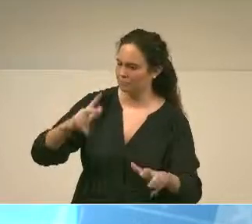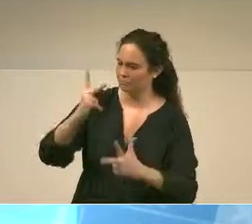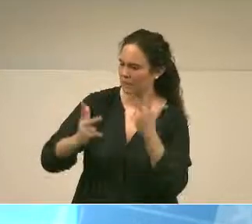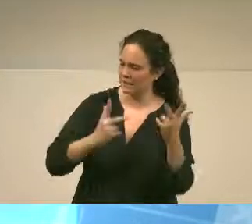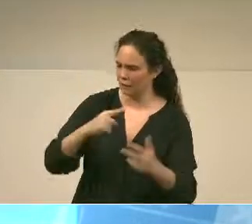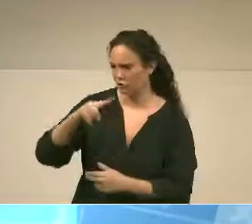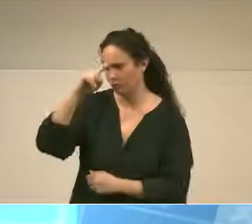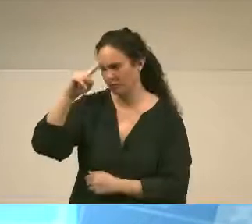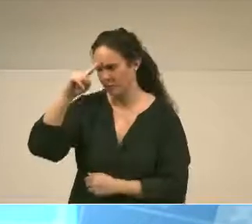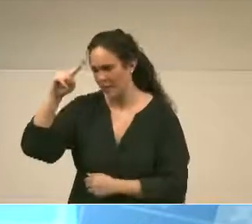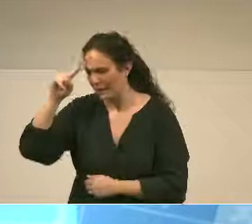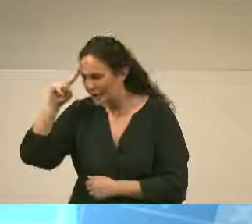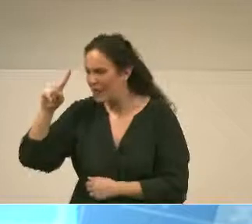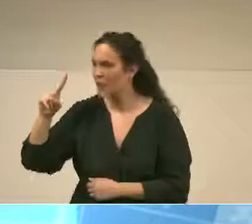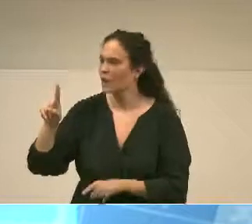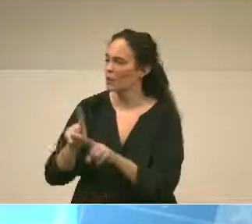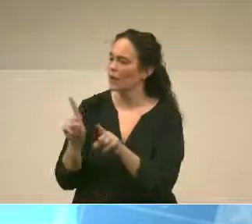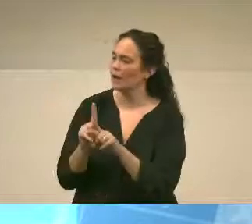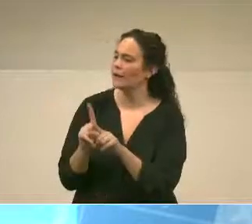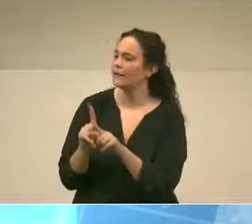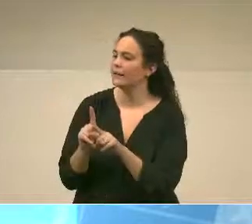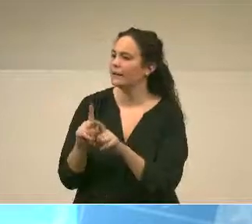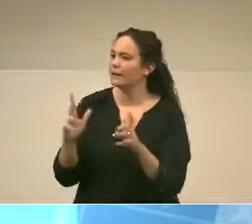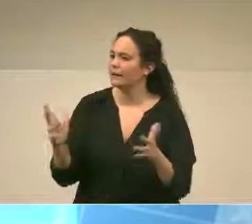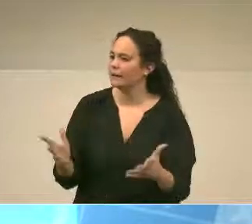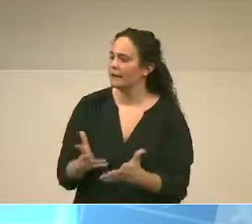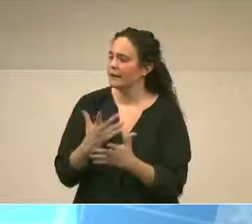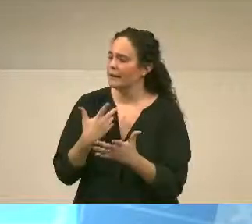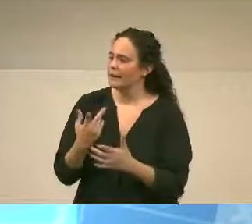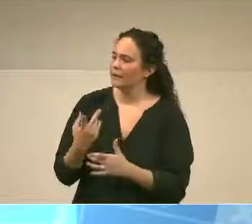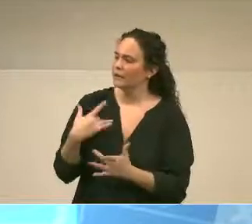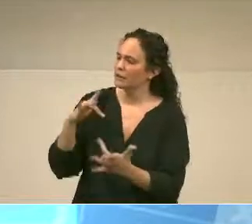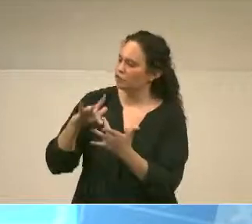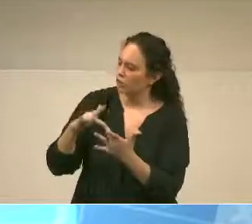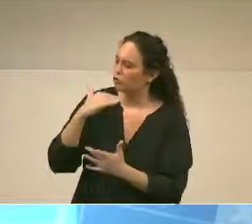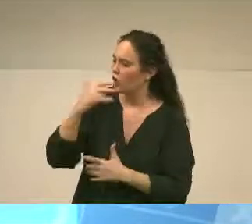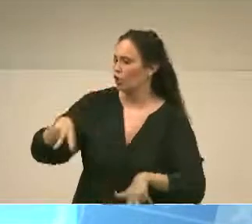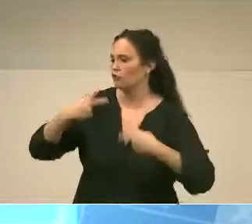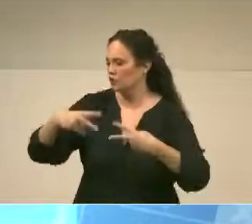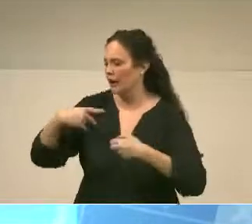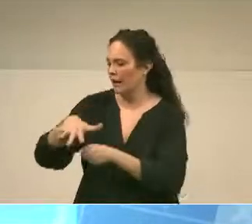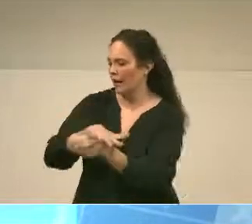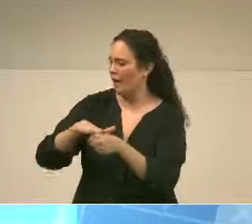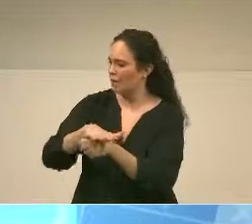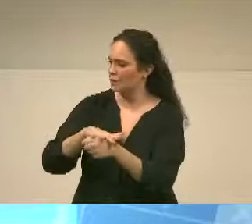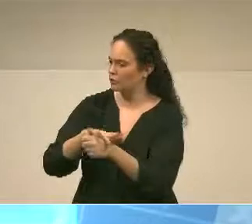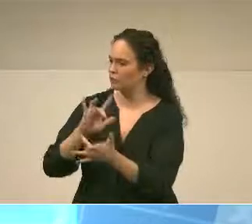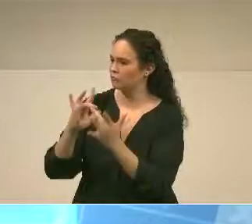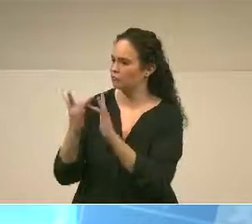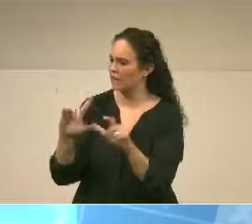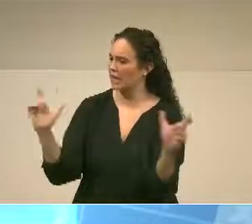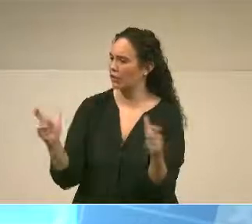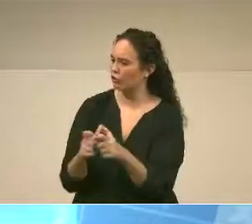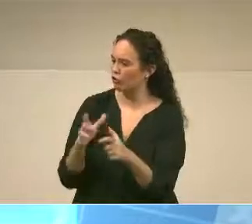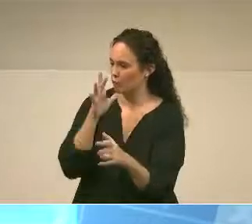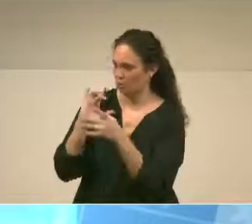van a mantener reuniones con los hosteleros para explicarles estas diferencias que hay, porque me imagino que habrá muchos hosteleros ya enfadados precisamente por